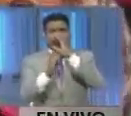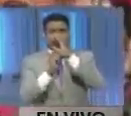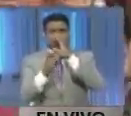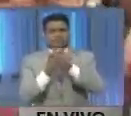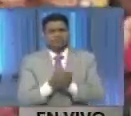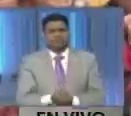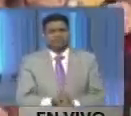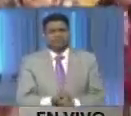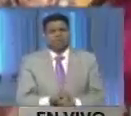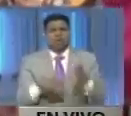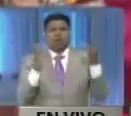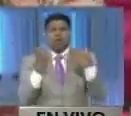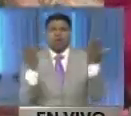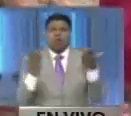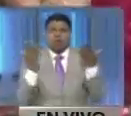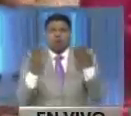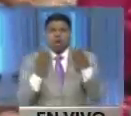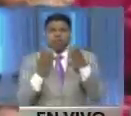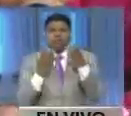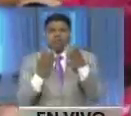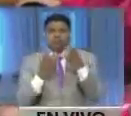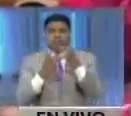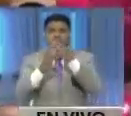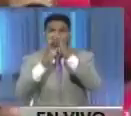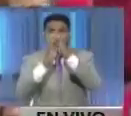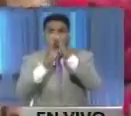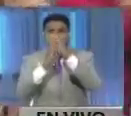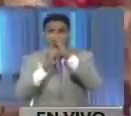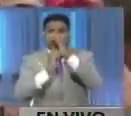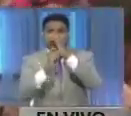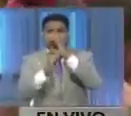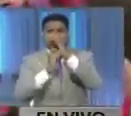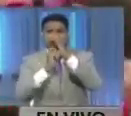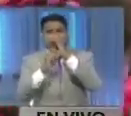Cuando el clarín de la patria suena,